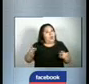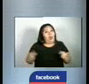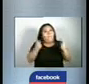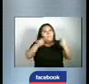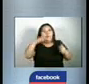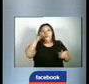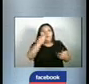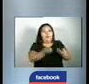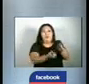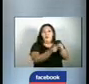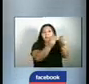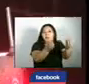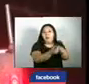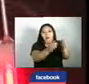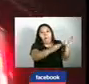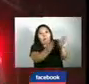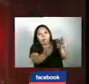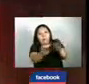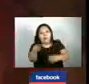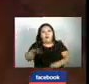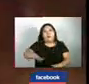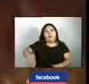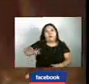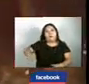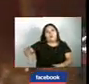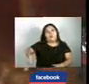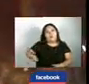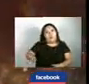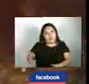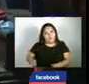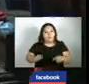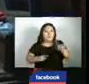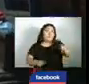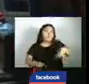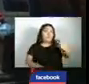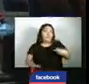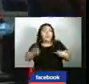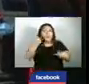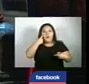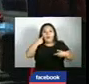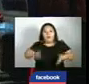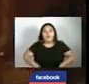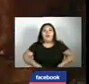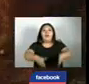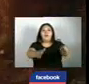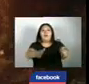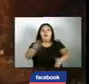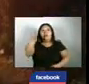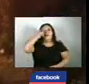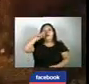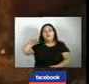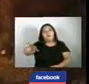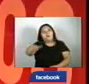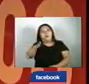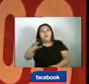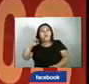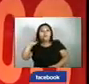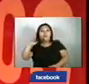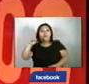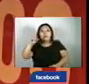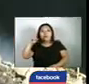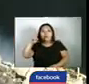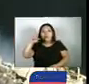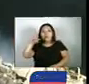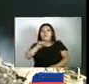se propagan, como los ocurridos en Soyapango. El primero de ellos se originó sobre la carretera de Oro a la altura de la Ciudadela Don